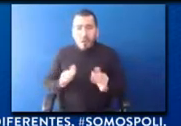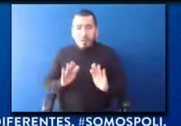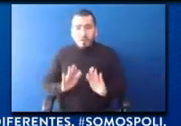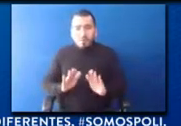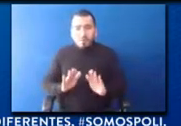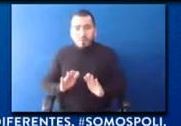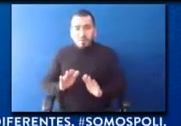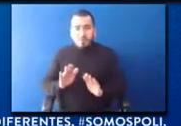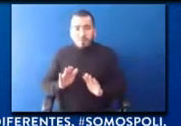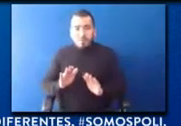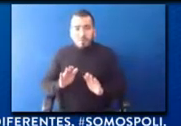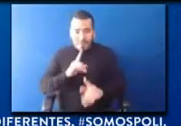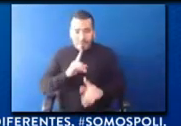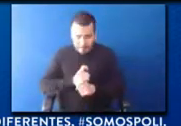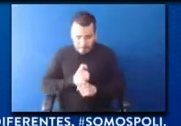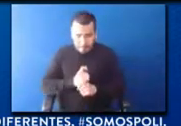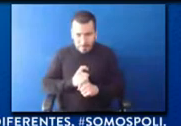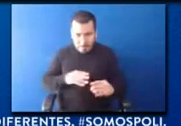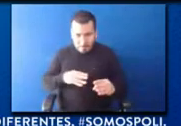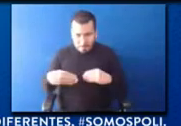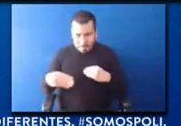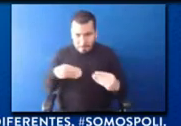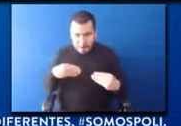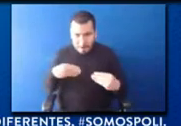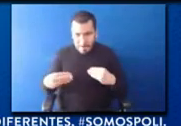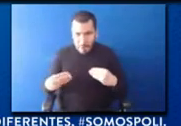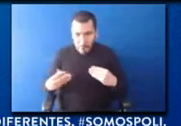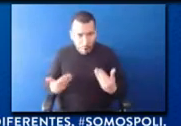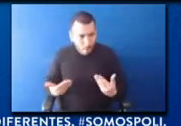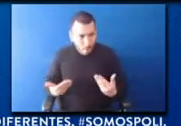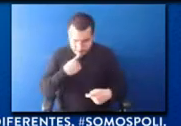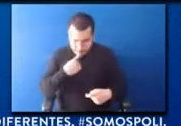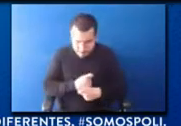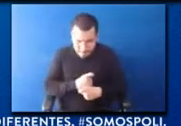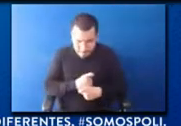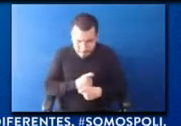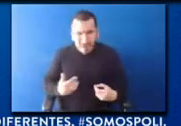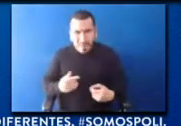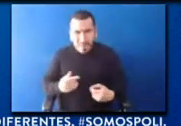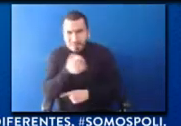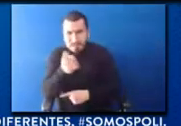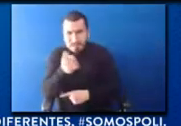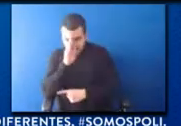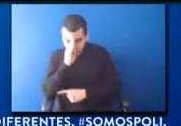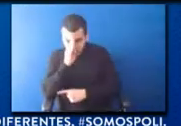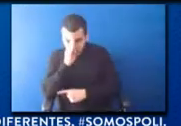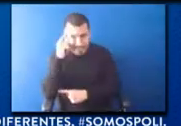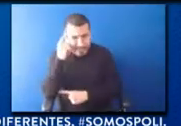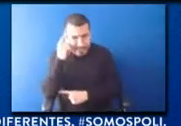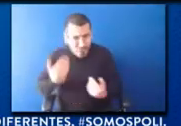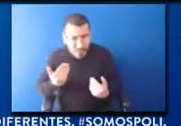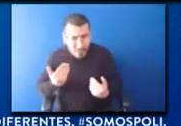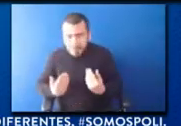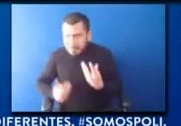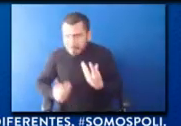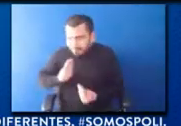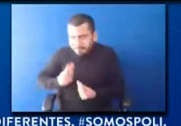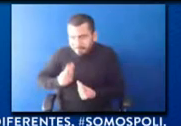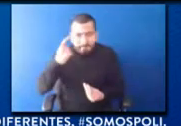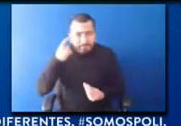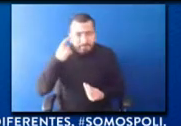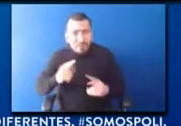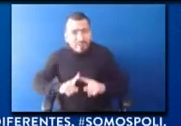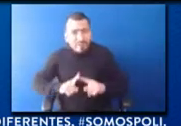la dificultad de ser flexibles, la dificultad o la duda de poder movernos a pensar de una manera diferente. Y cuando